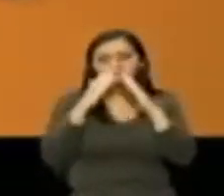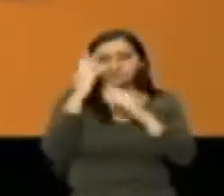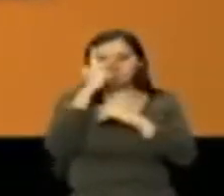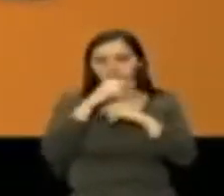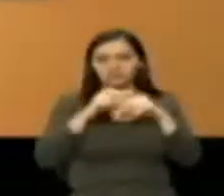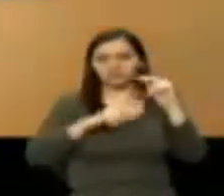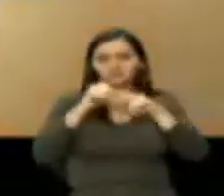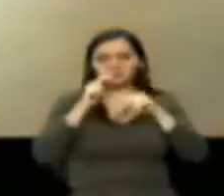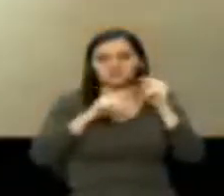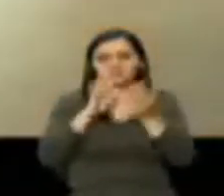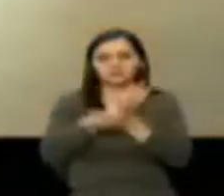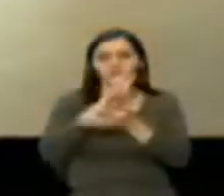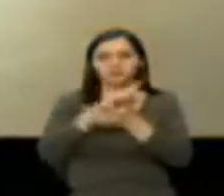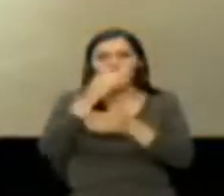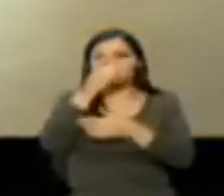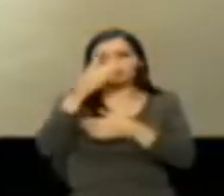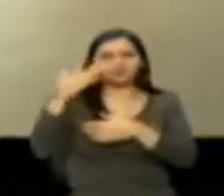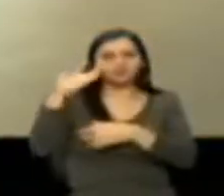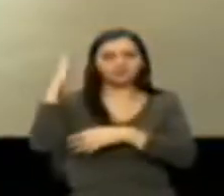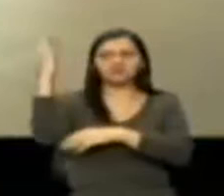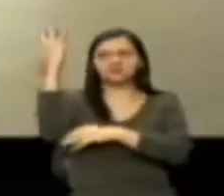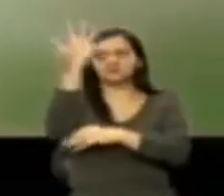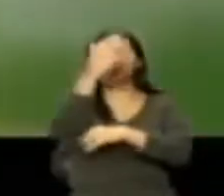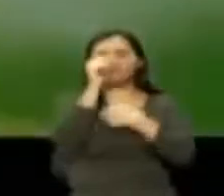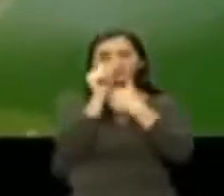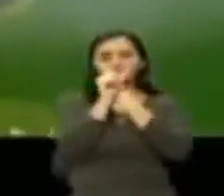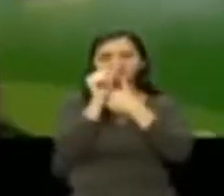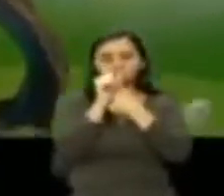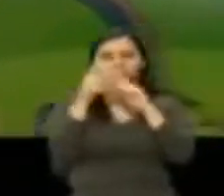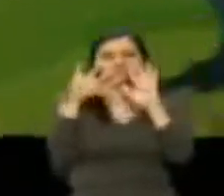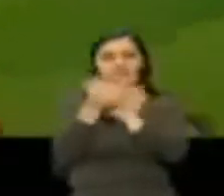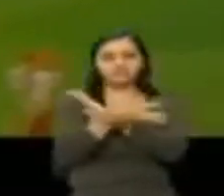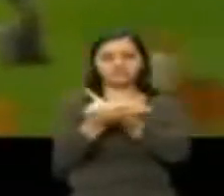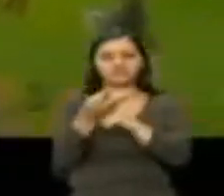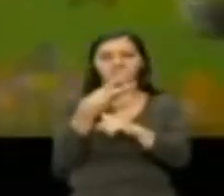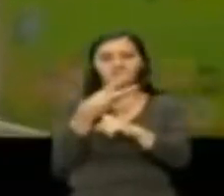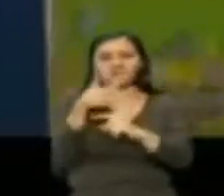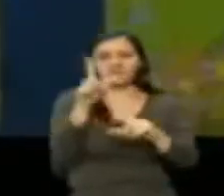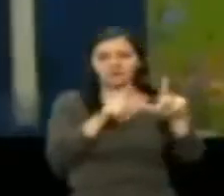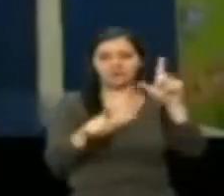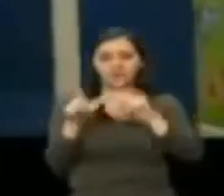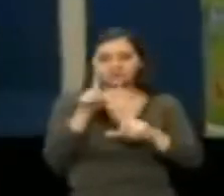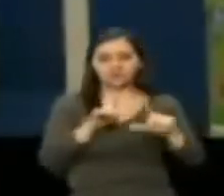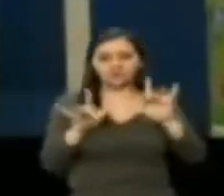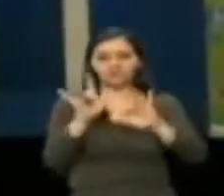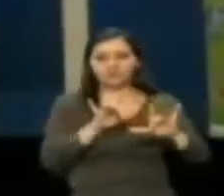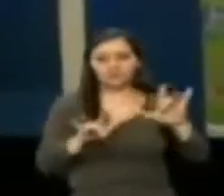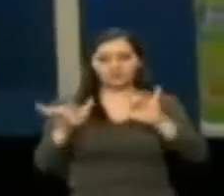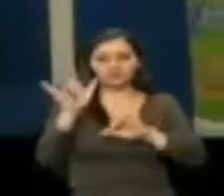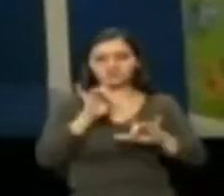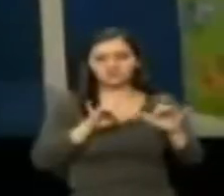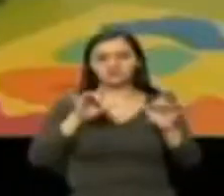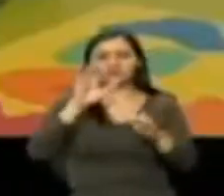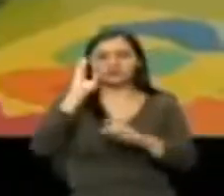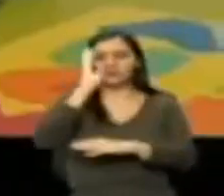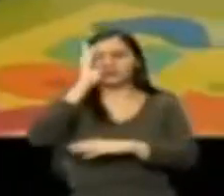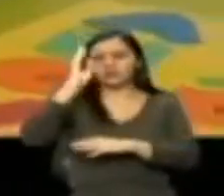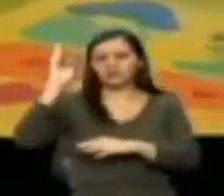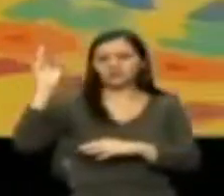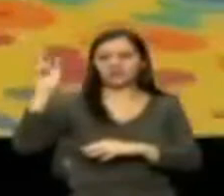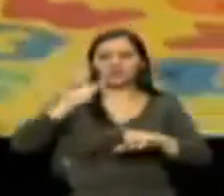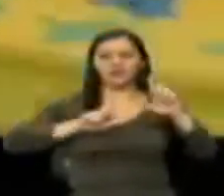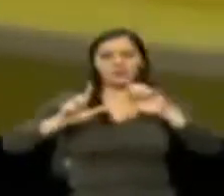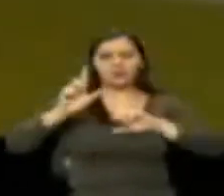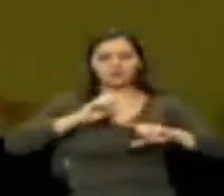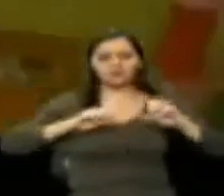escuelas en la Amazonía, en la selva ecuatoriana, internet banda ancha, laboratorios de computación, bibliotecas, laboratorios de